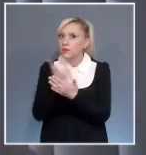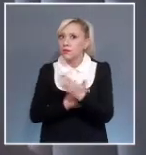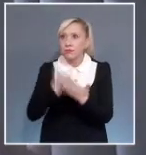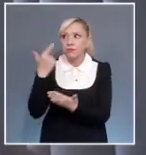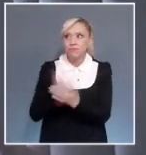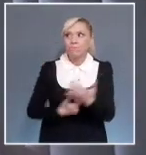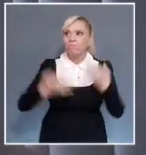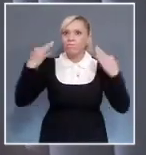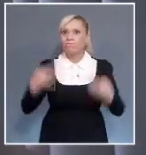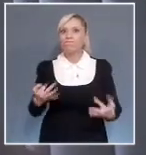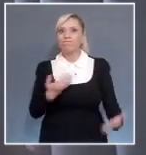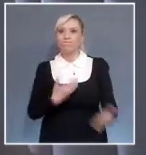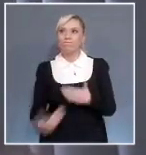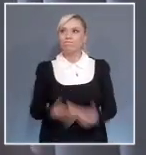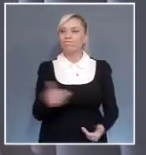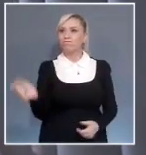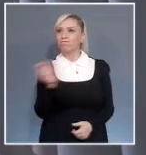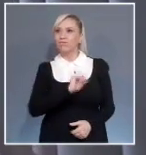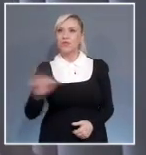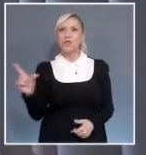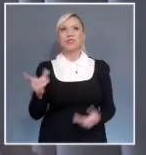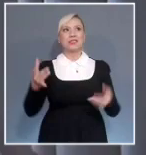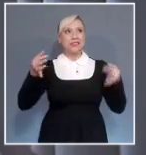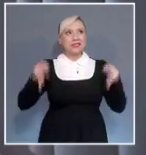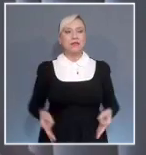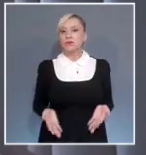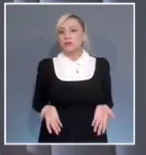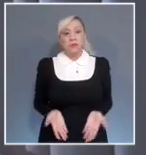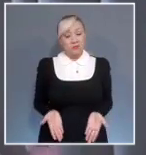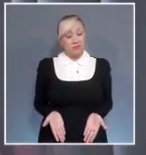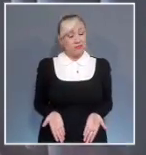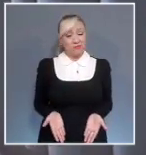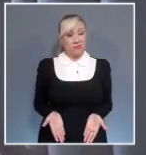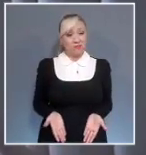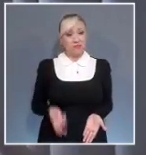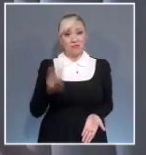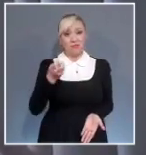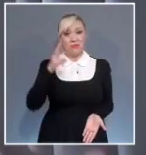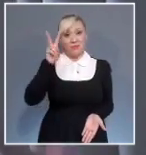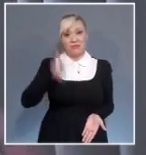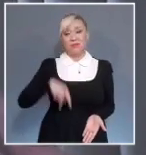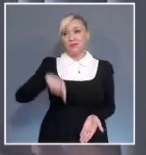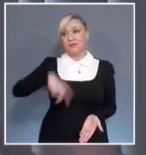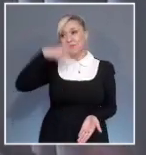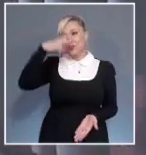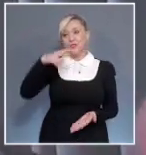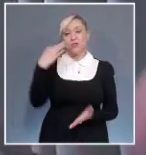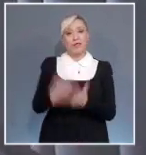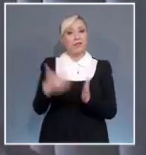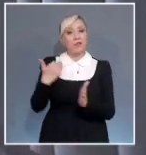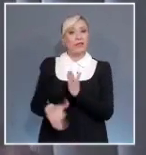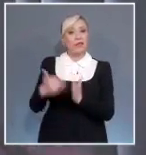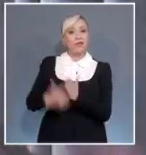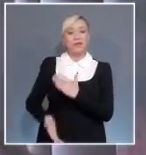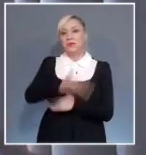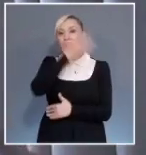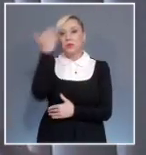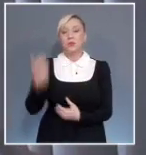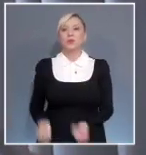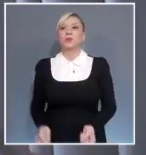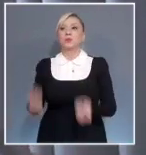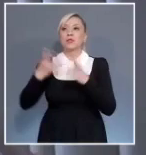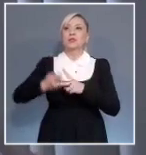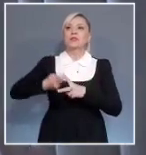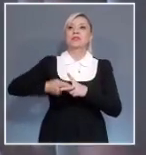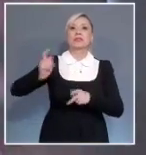malos datos, pues no nos va a llevar a nada. ¿Por qué? Porque la propia herramienta no va a tener la capacidad de generar buenos